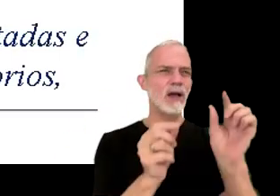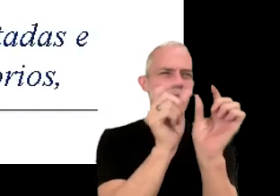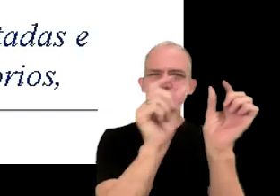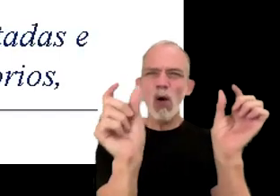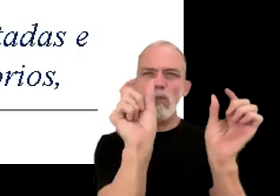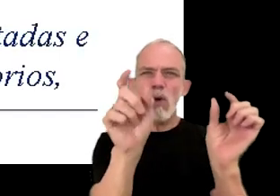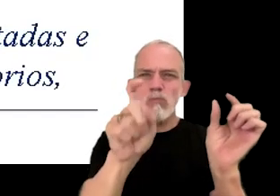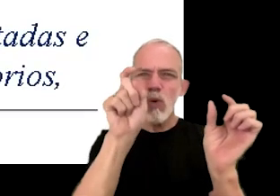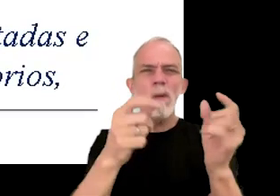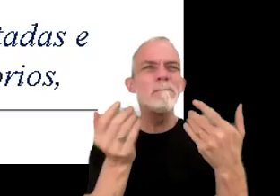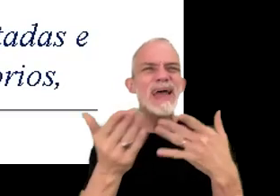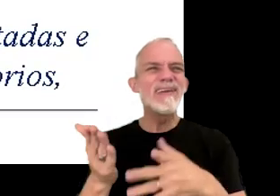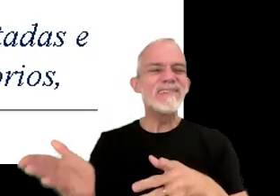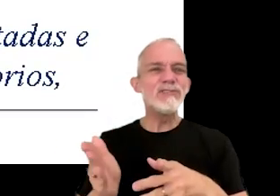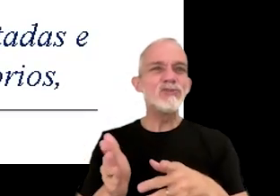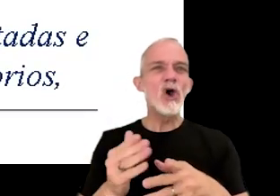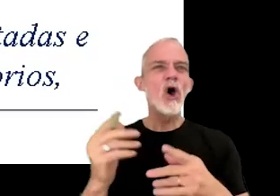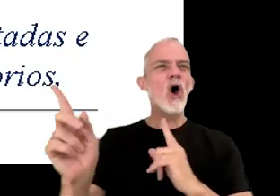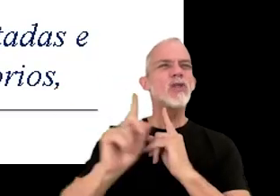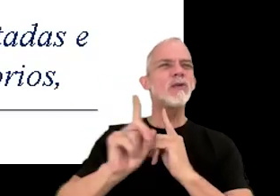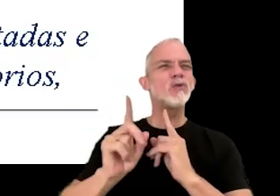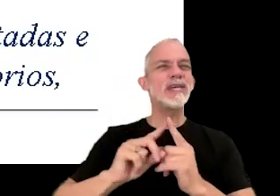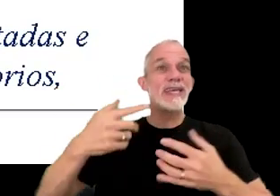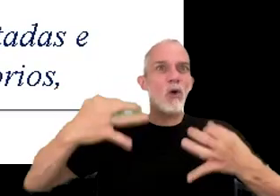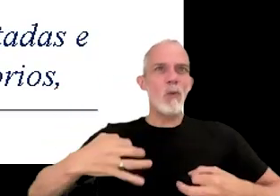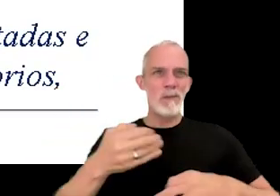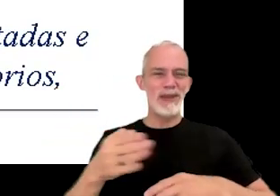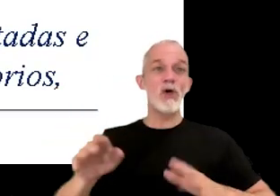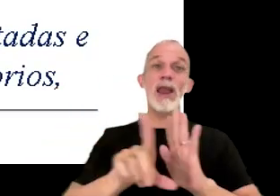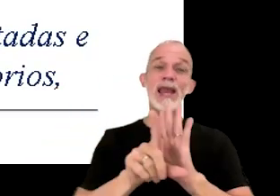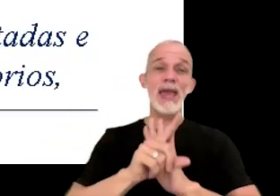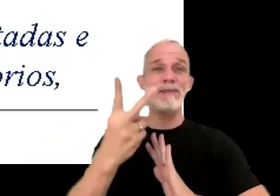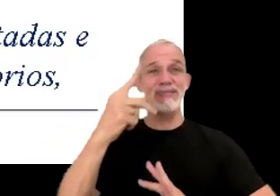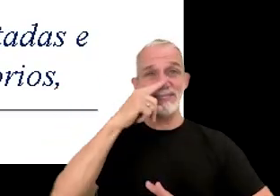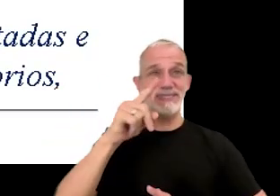Beneficio Contribuyentes Cumplidores, Ley